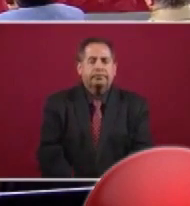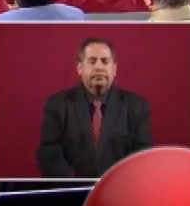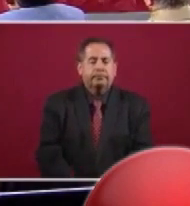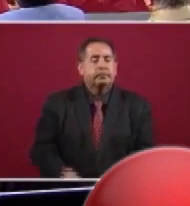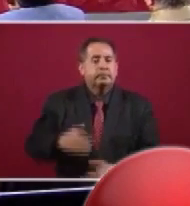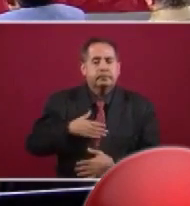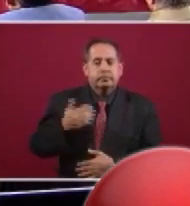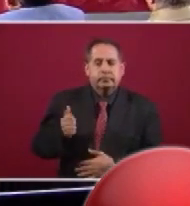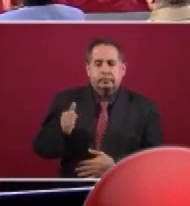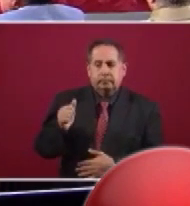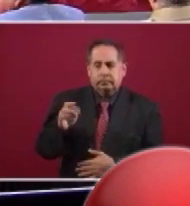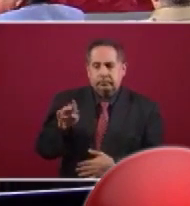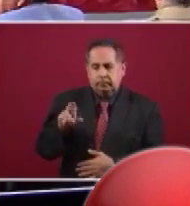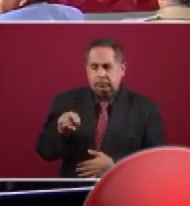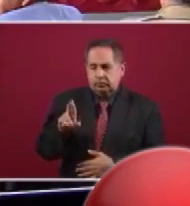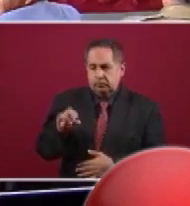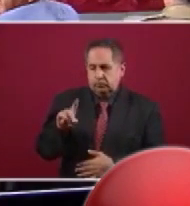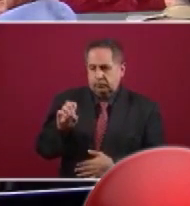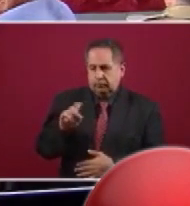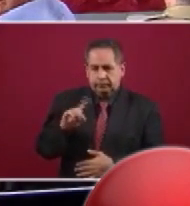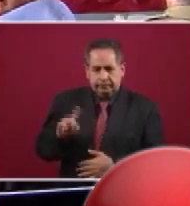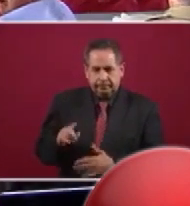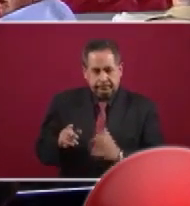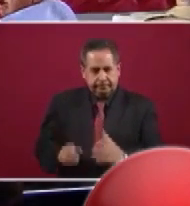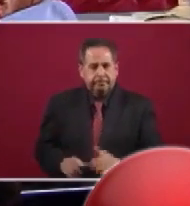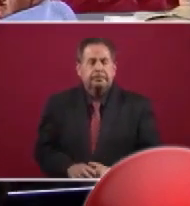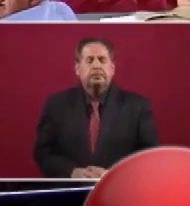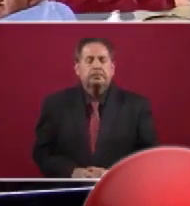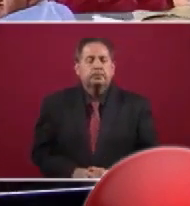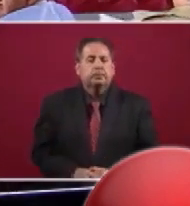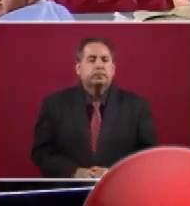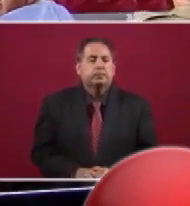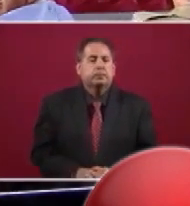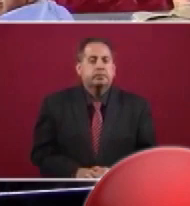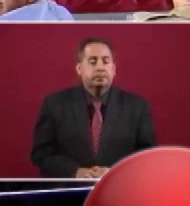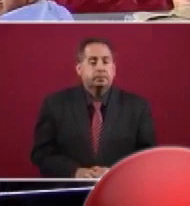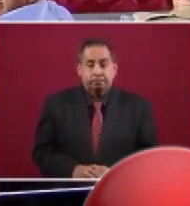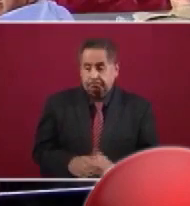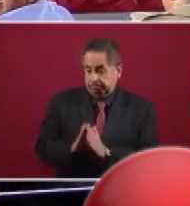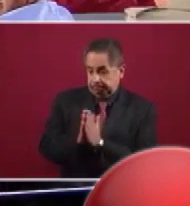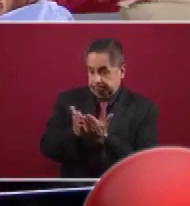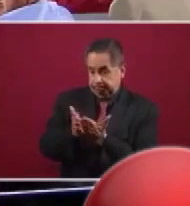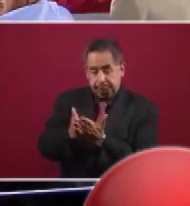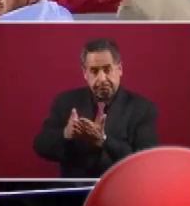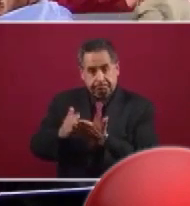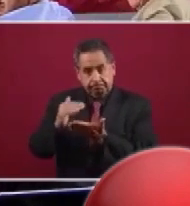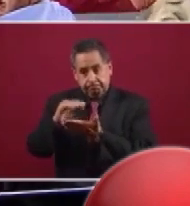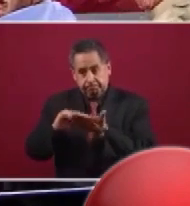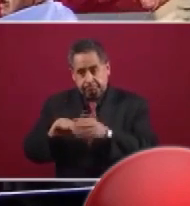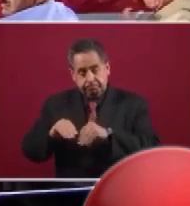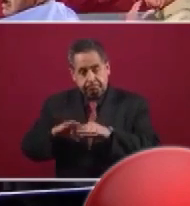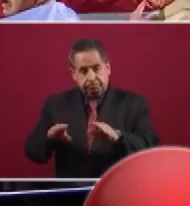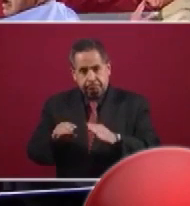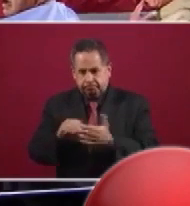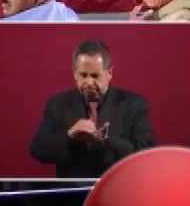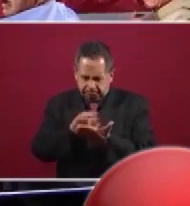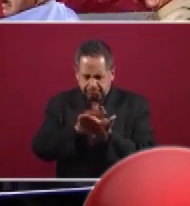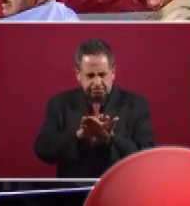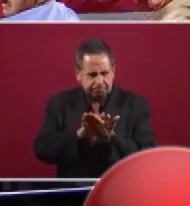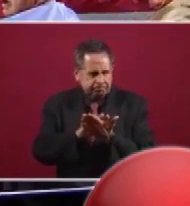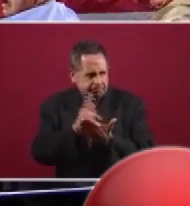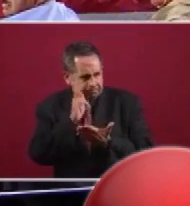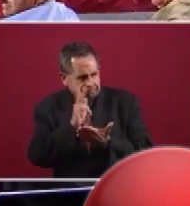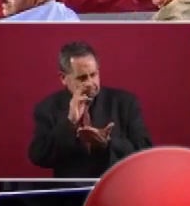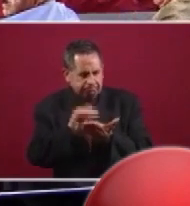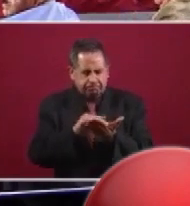Arturo Rodríguez de Proceso. En esta edición de la revista se documentó